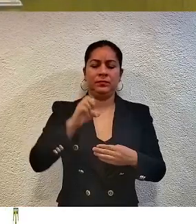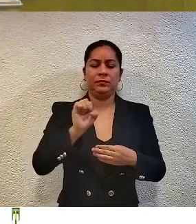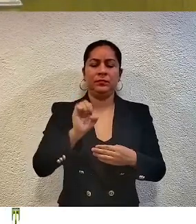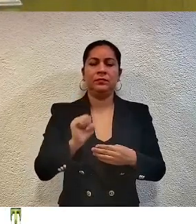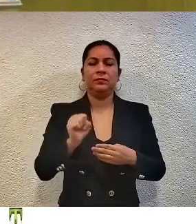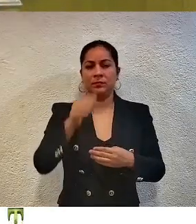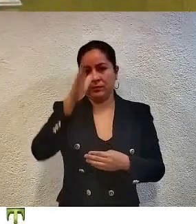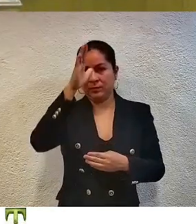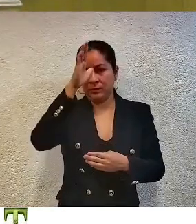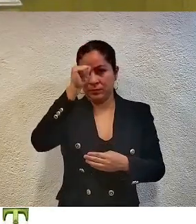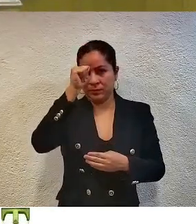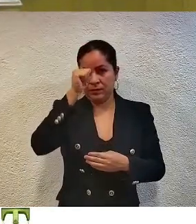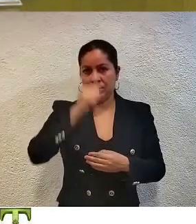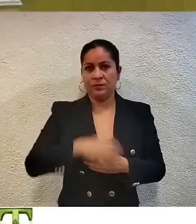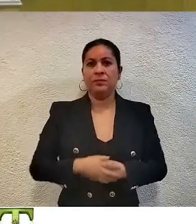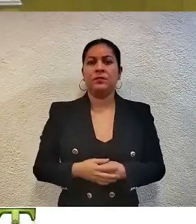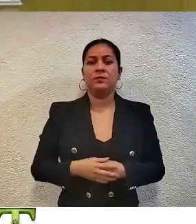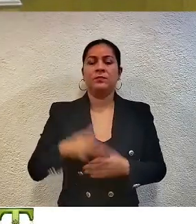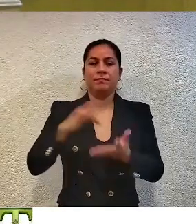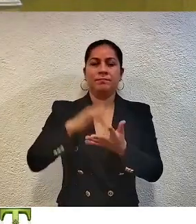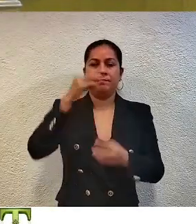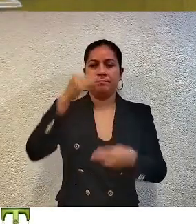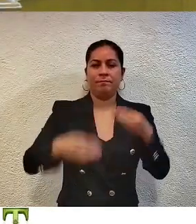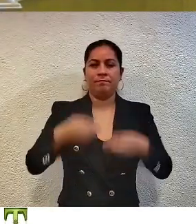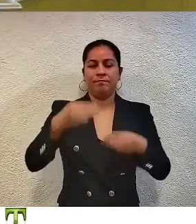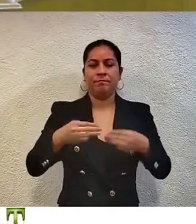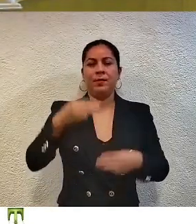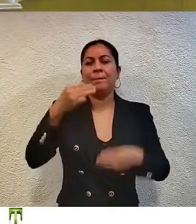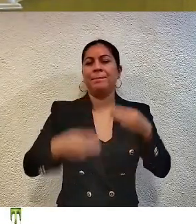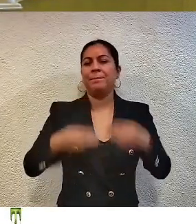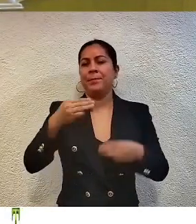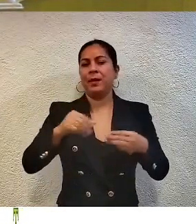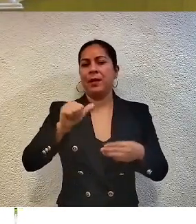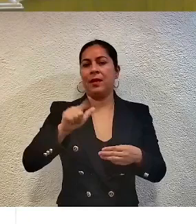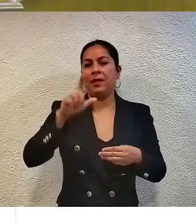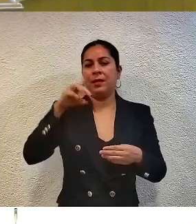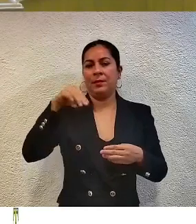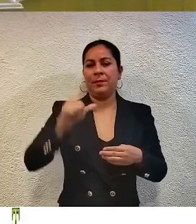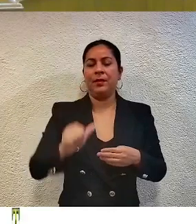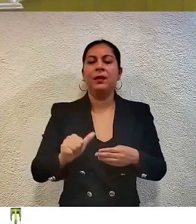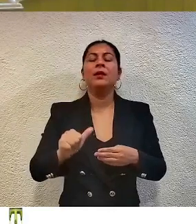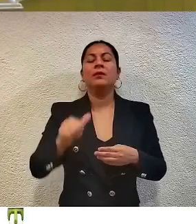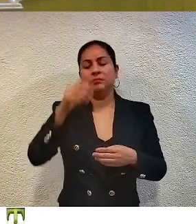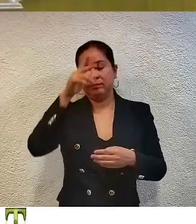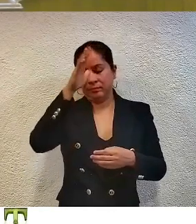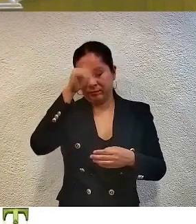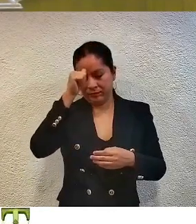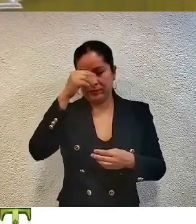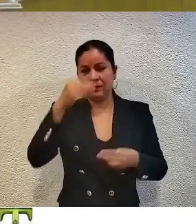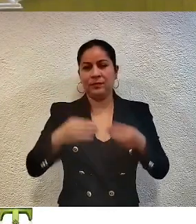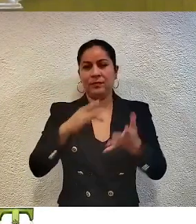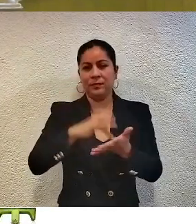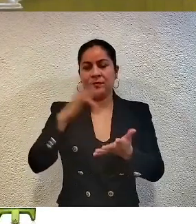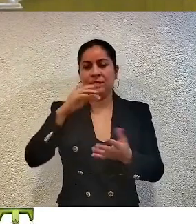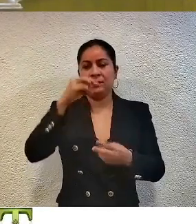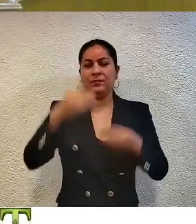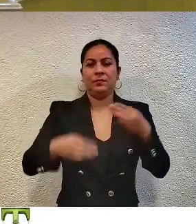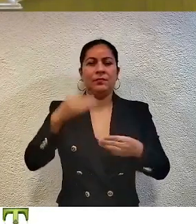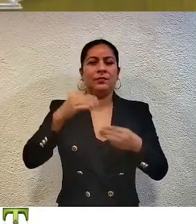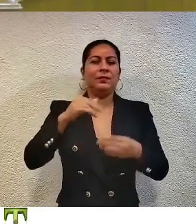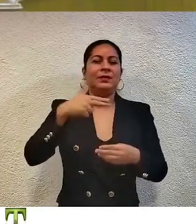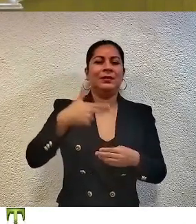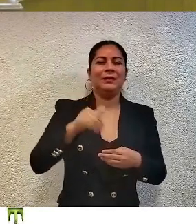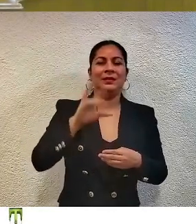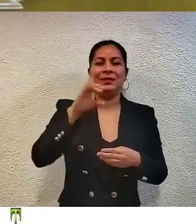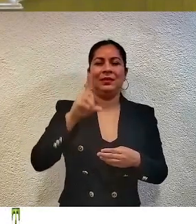con el proyecto. Gracias, magistrado. Magistrada, Almadelia Eugenio Alcaraz. Con el proyecto. Gracias, magistrada. Magistrada, Hilda Rosa Delgado